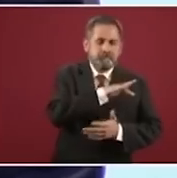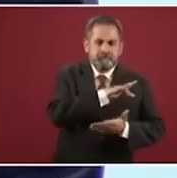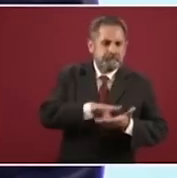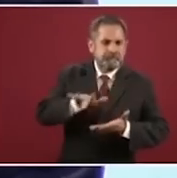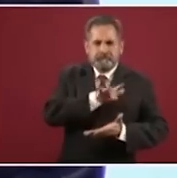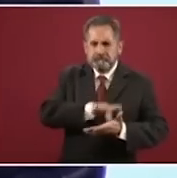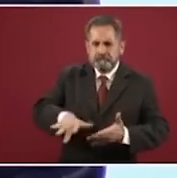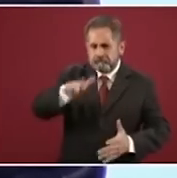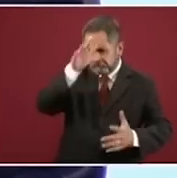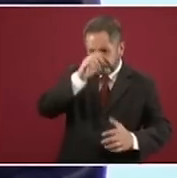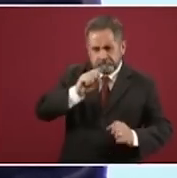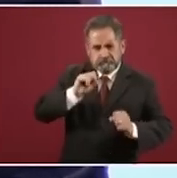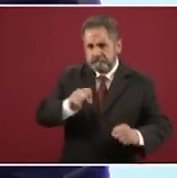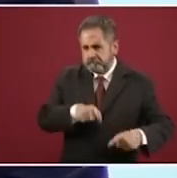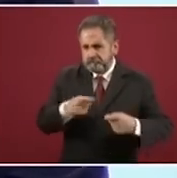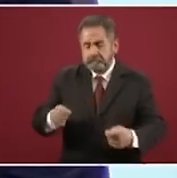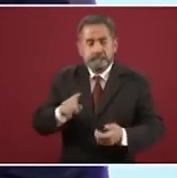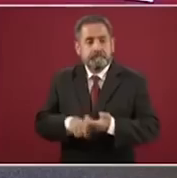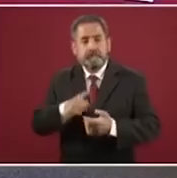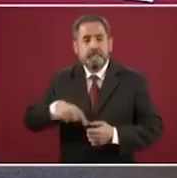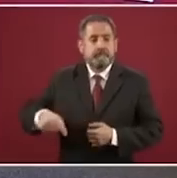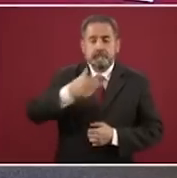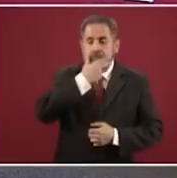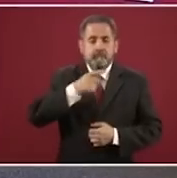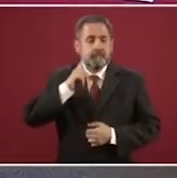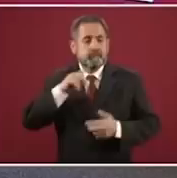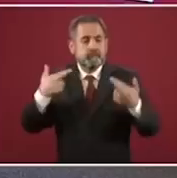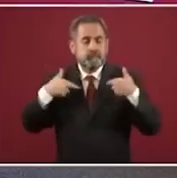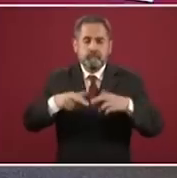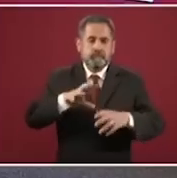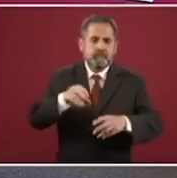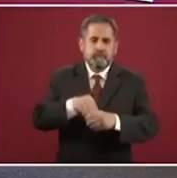familia y de maestras y de maestros.